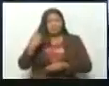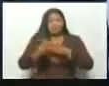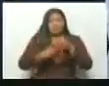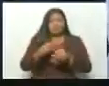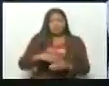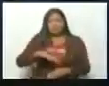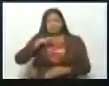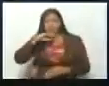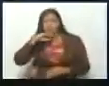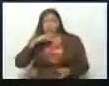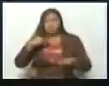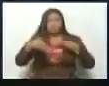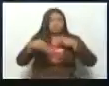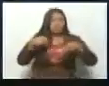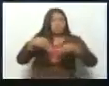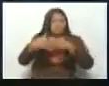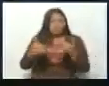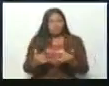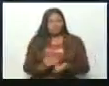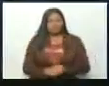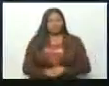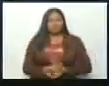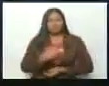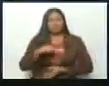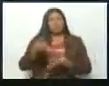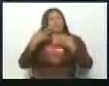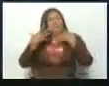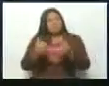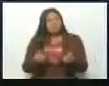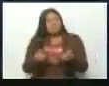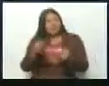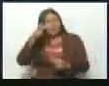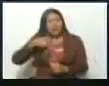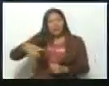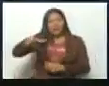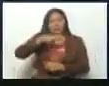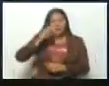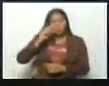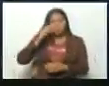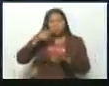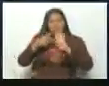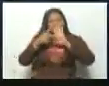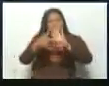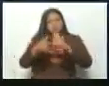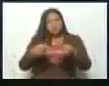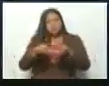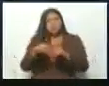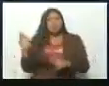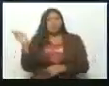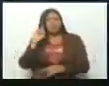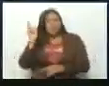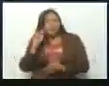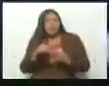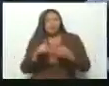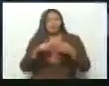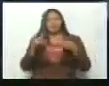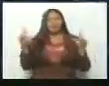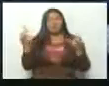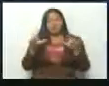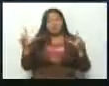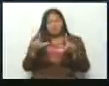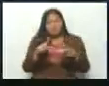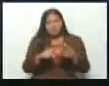sido lo suficientemente flexibles como para entender que al aire puede salir por radio, puede salir por